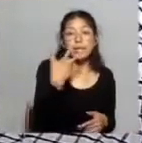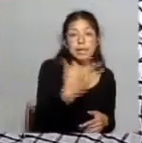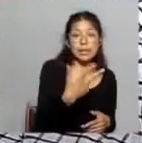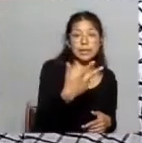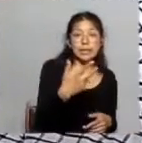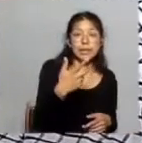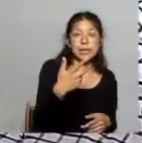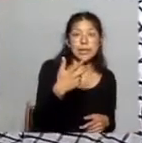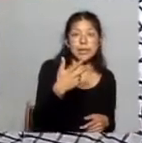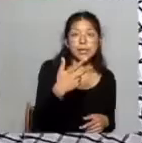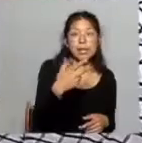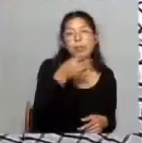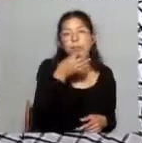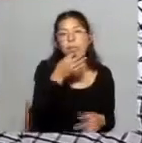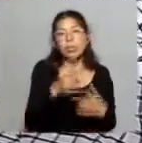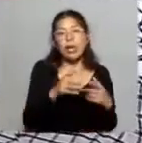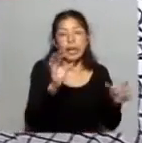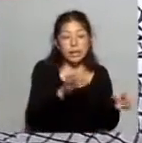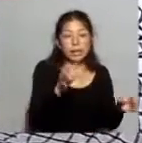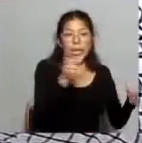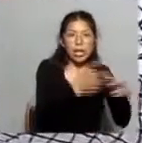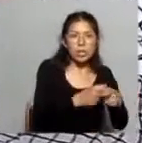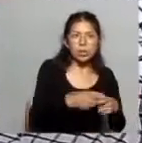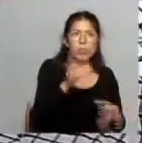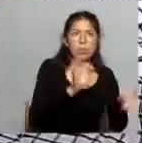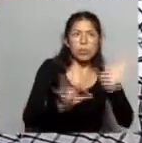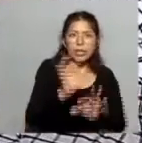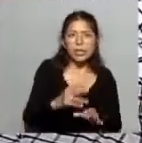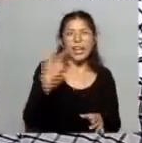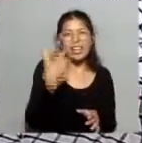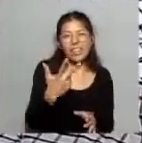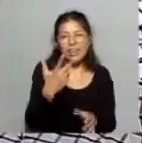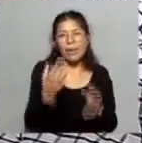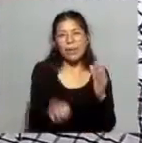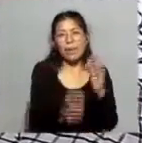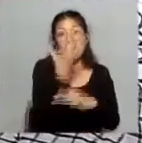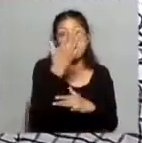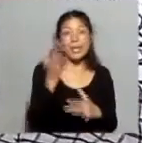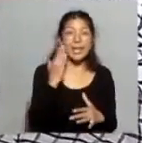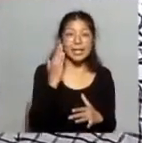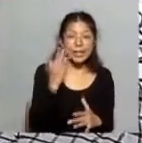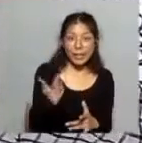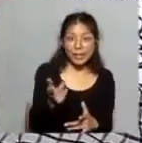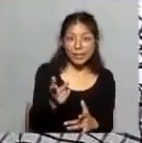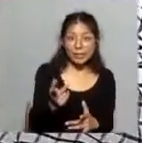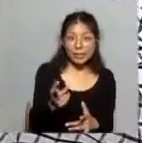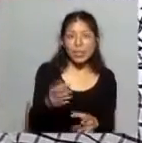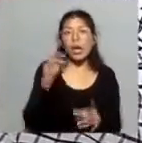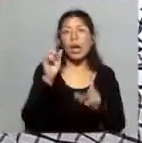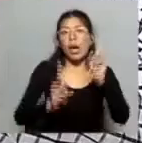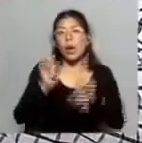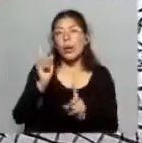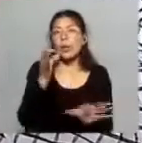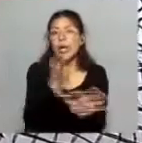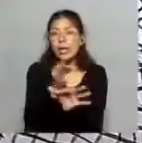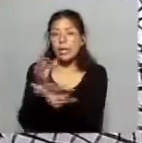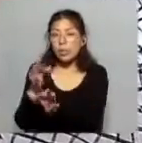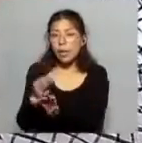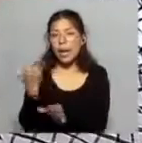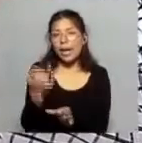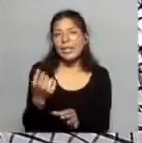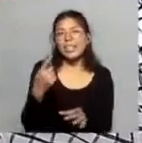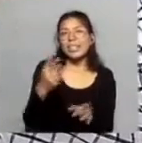la jornada extendida que se está haciendo ahora por qué Porque son escuelas que tienen doble turno entonces hay que ver de que no se